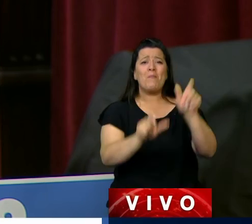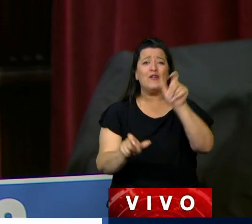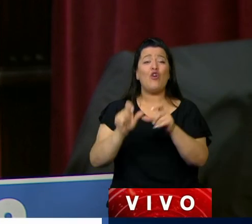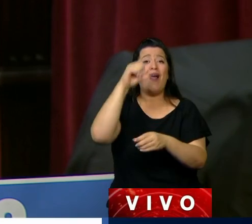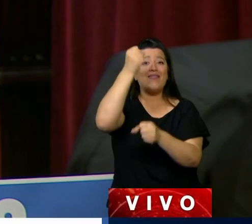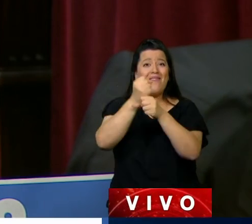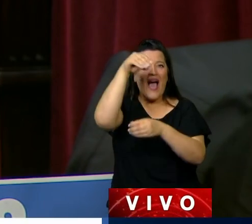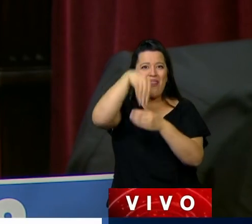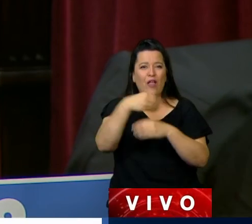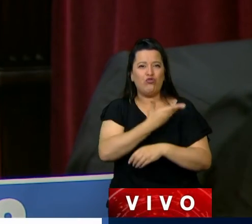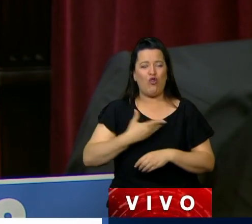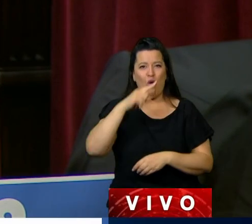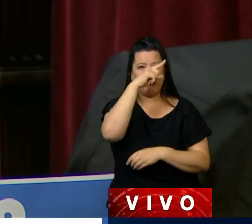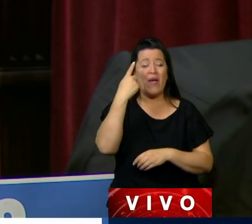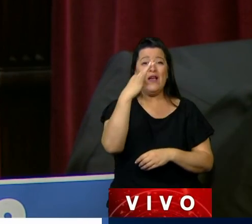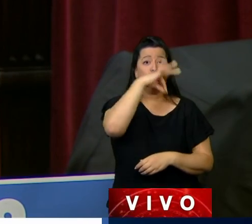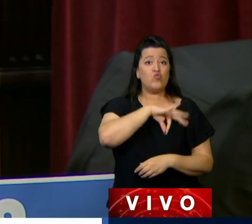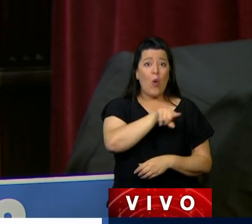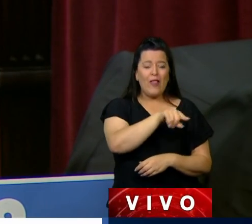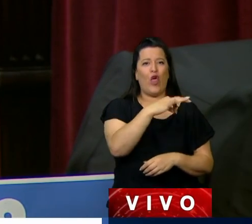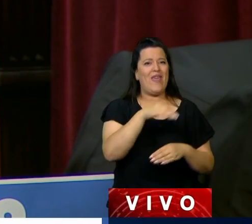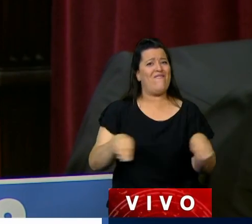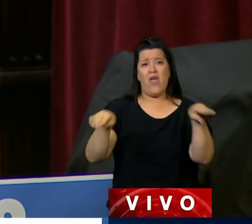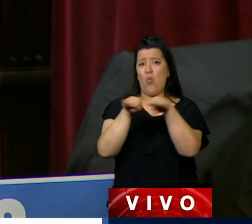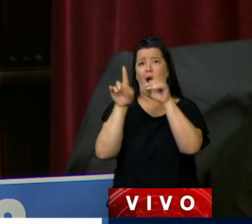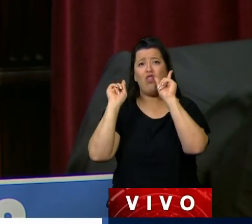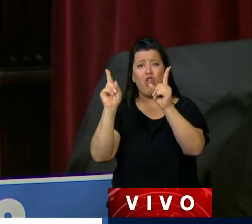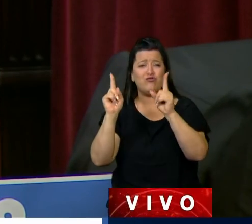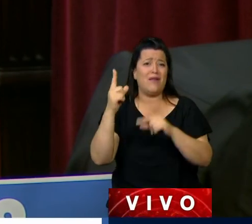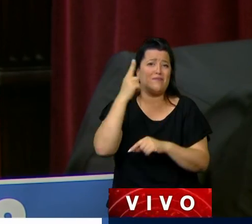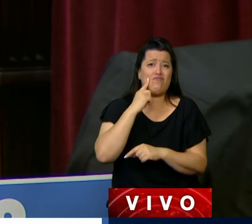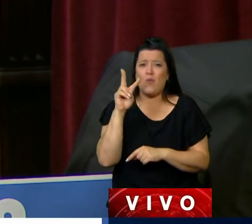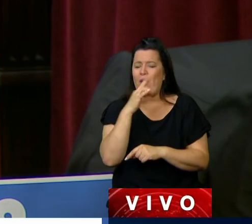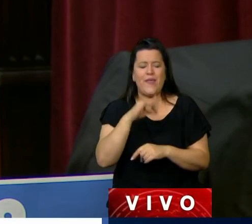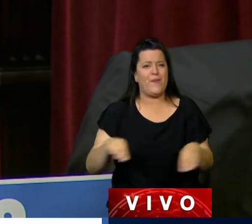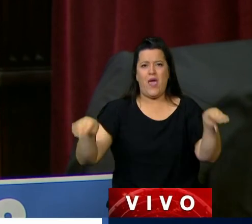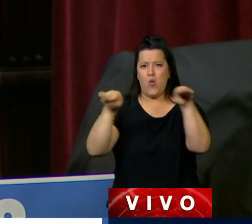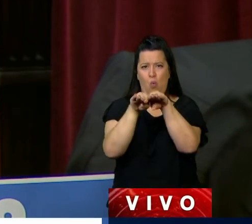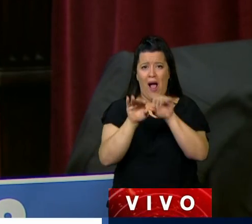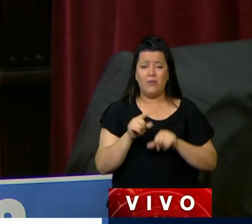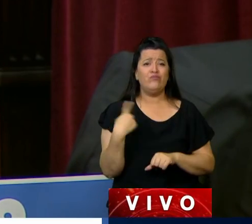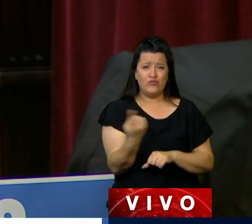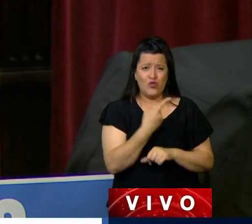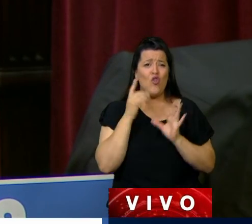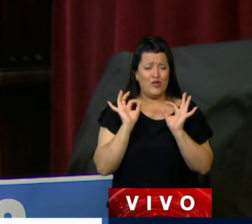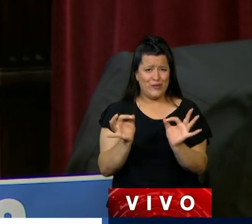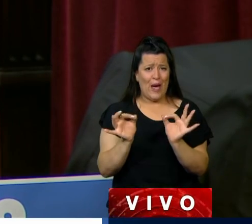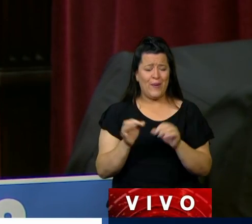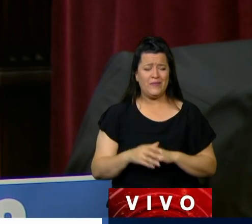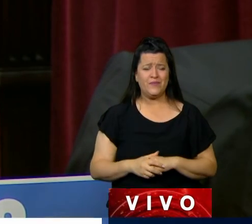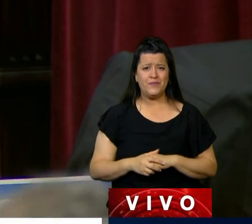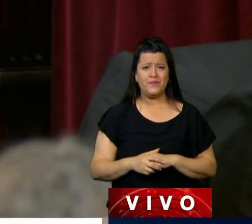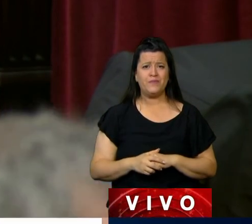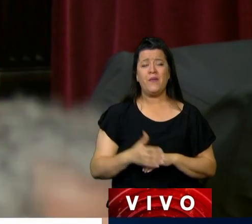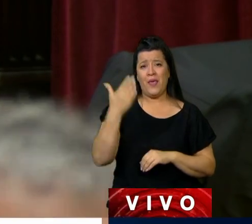político con el salario de una docente, de un docente. Como es de público conocimiento,